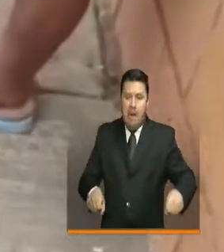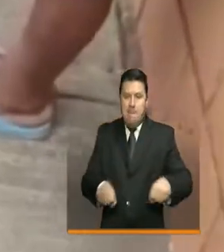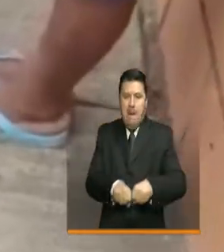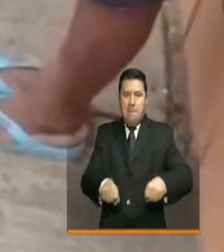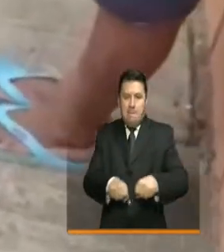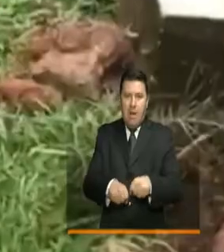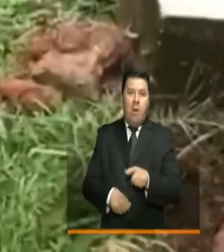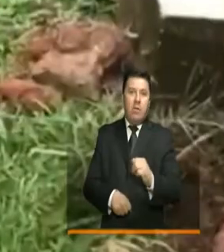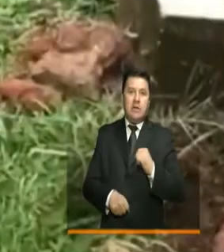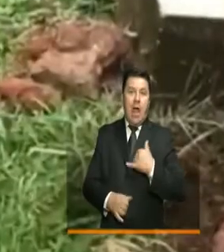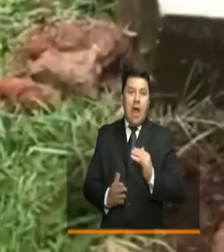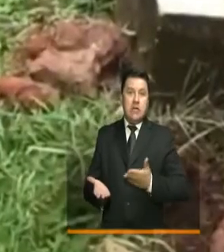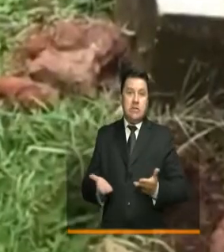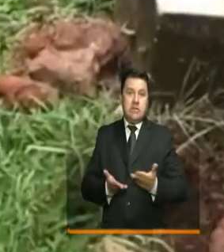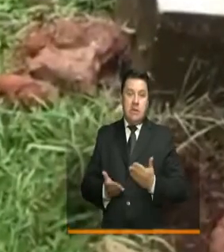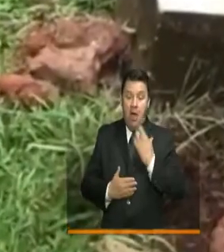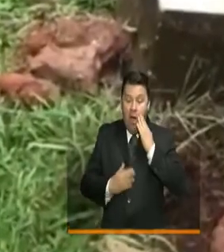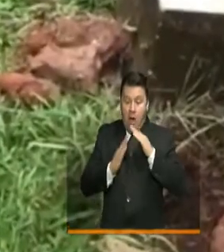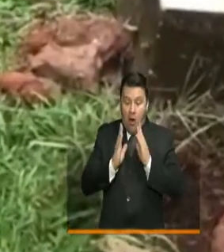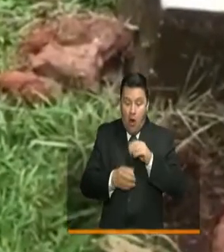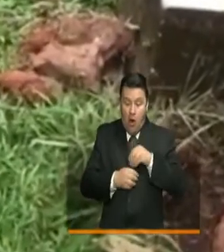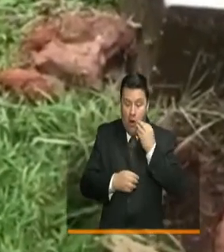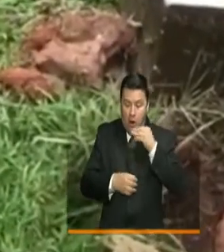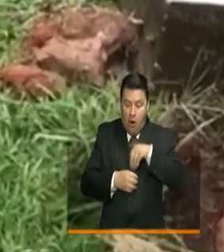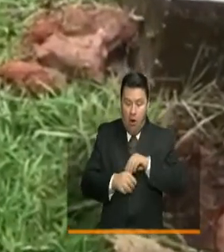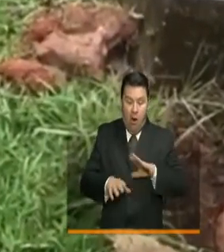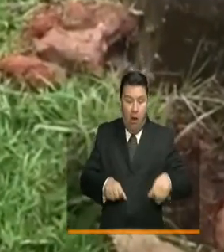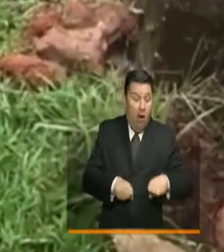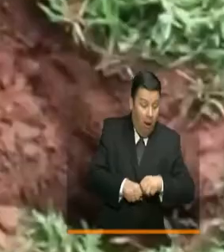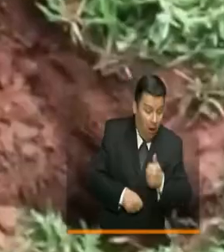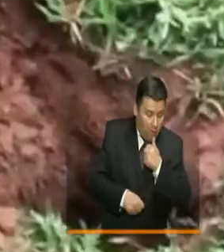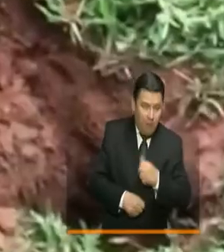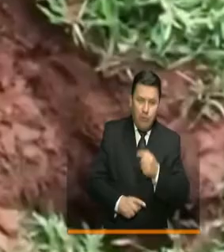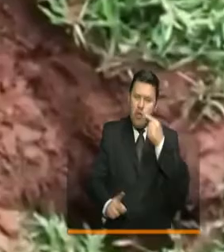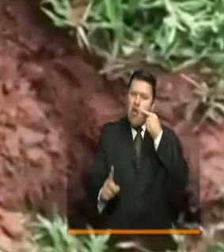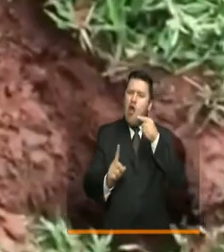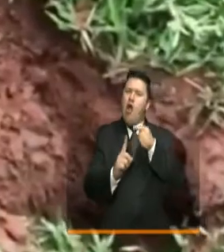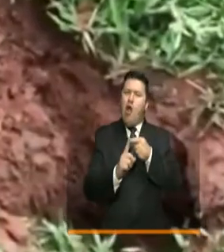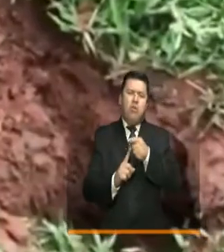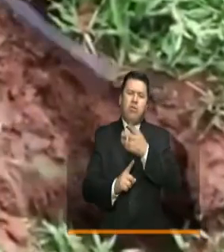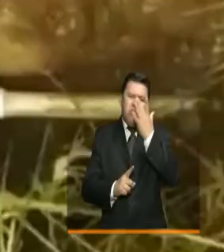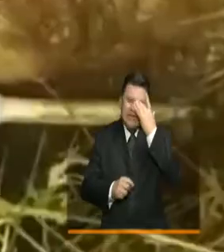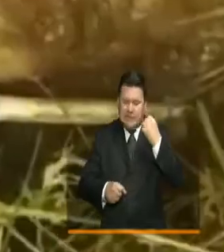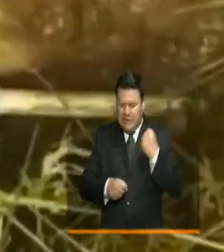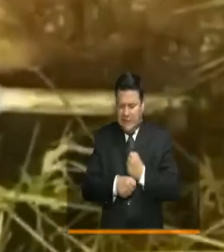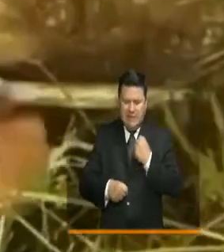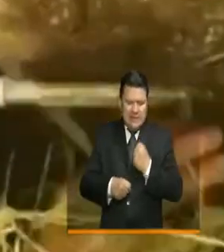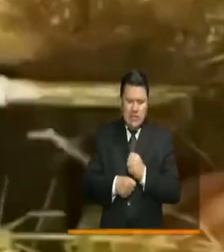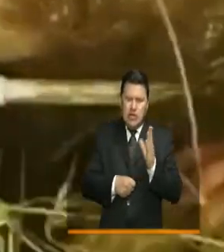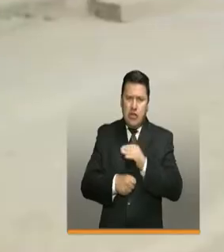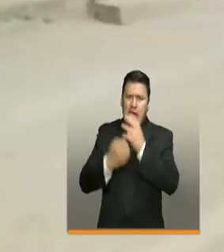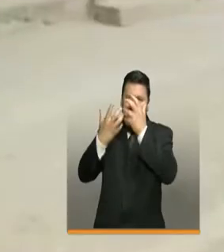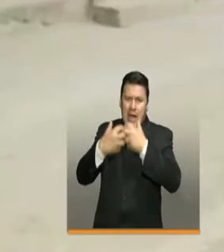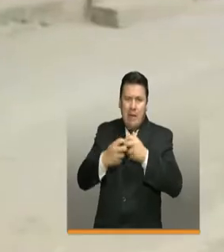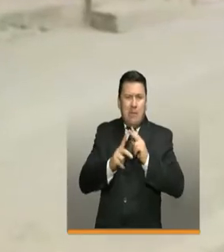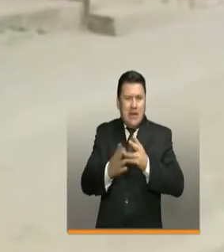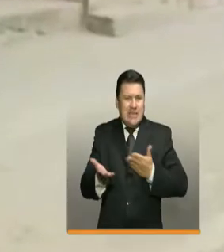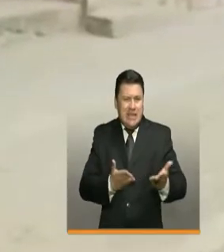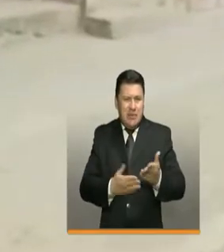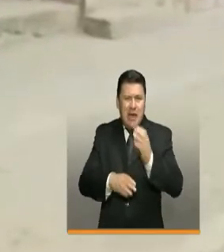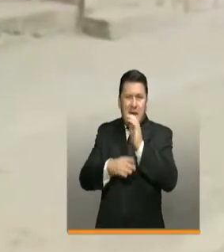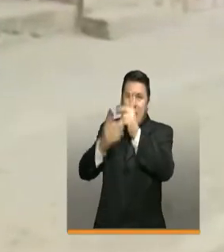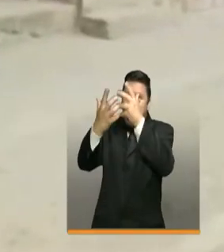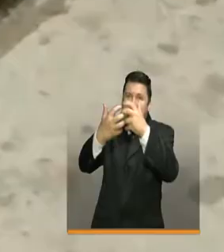reconectadas y tienen el servicio en sus hogares. El objetivo se cumplió gracias al arduo trabajo de todas las empresas prestadoras de